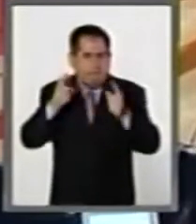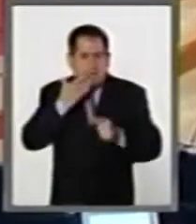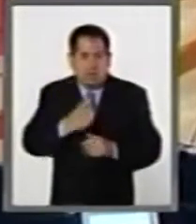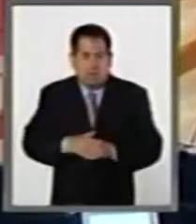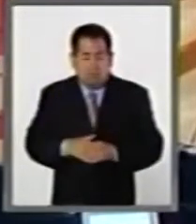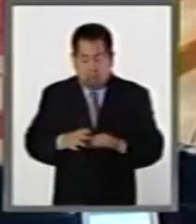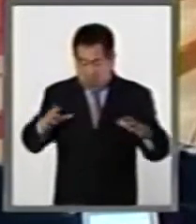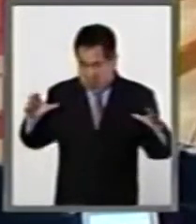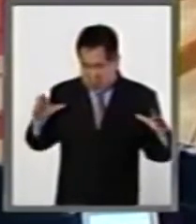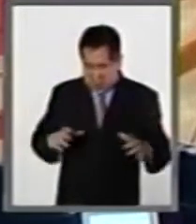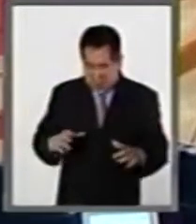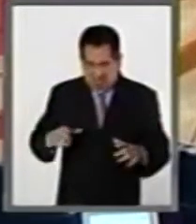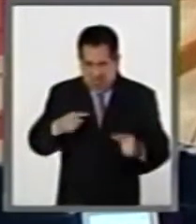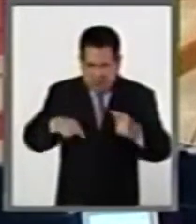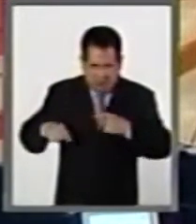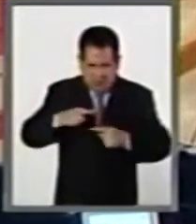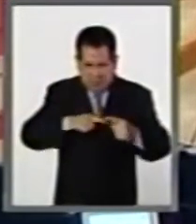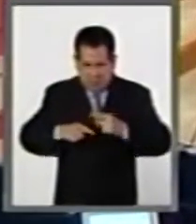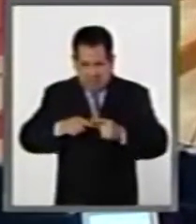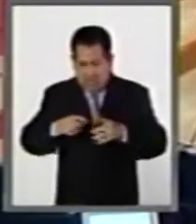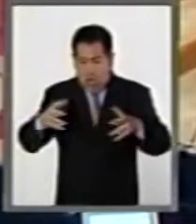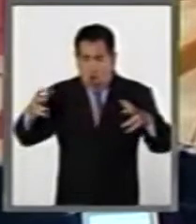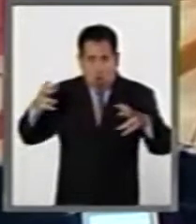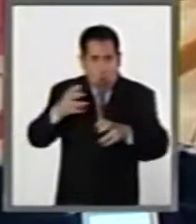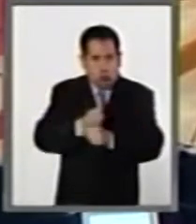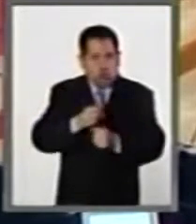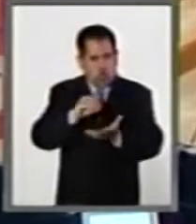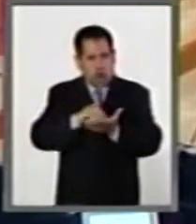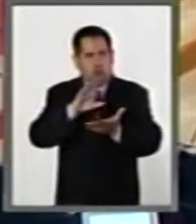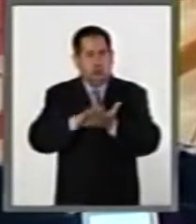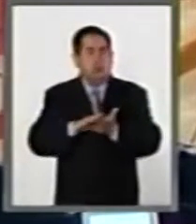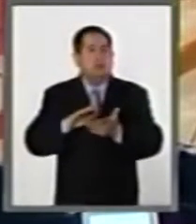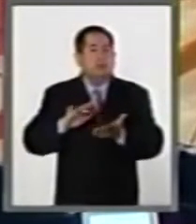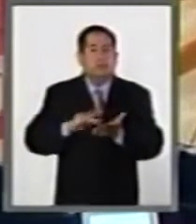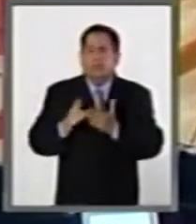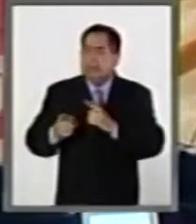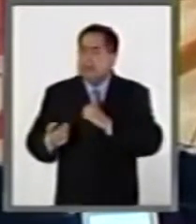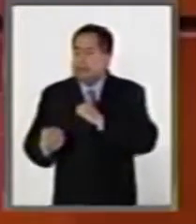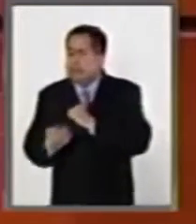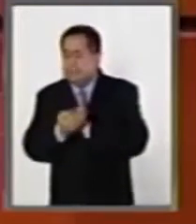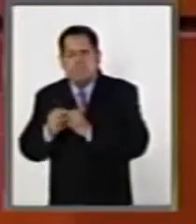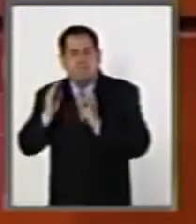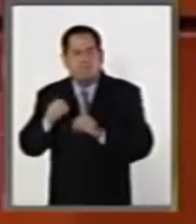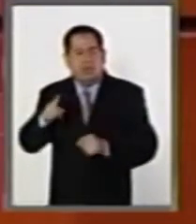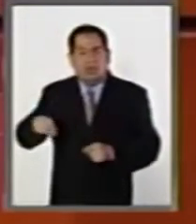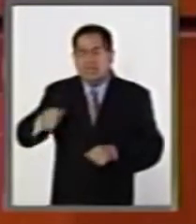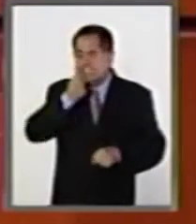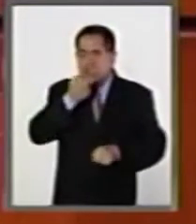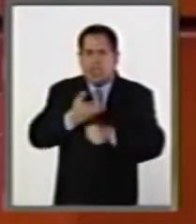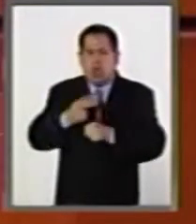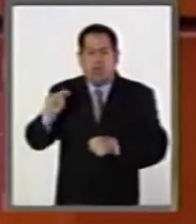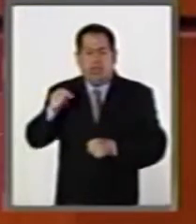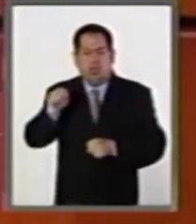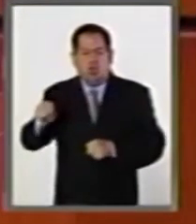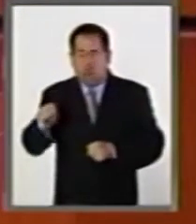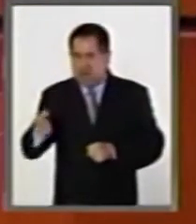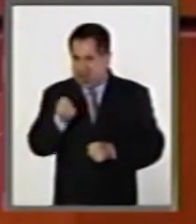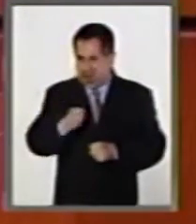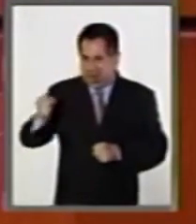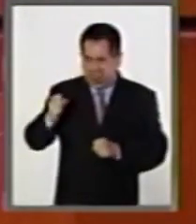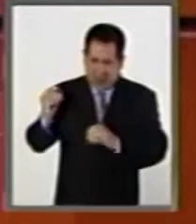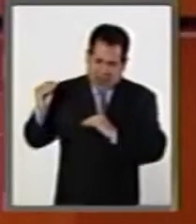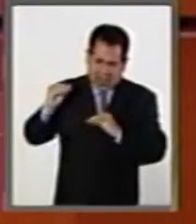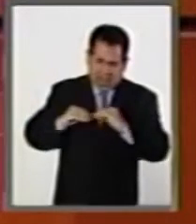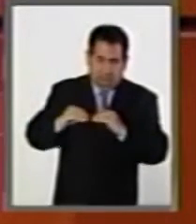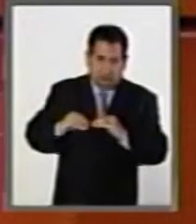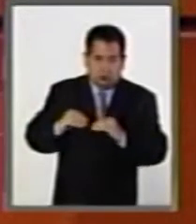seríamos, en la conclusión de este dictamen, de manera efectiva, tan eficientes